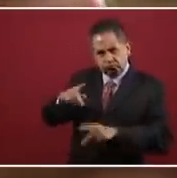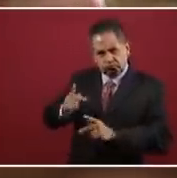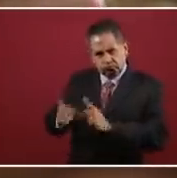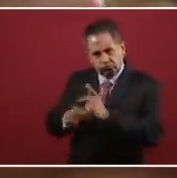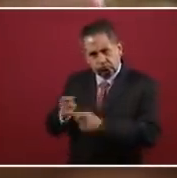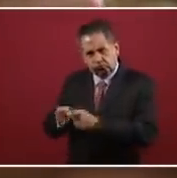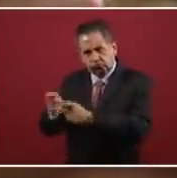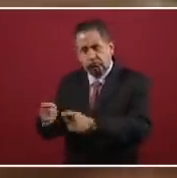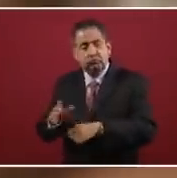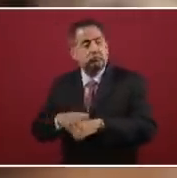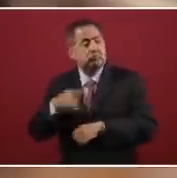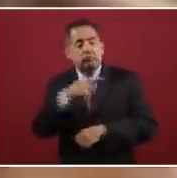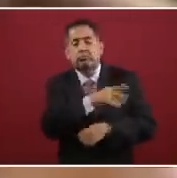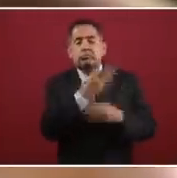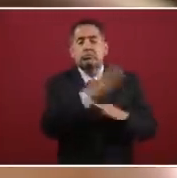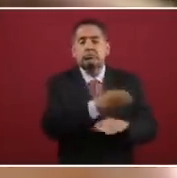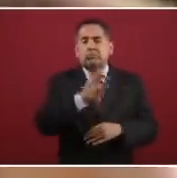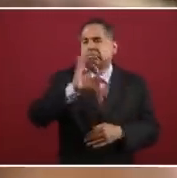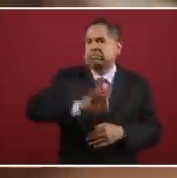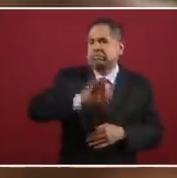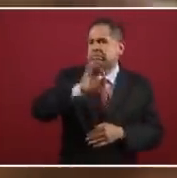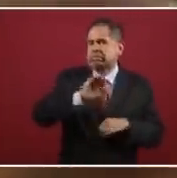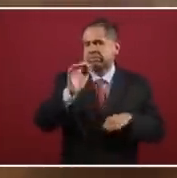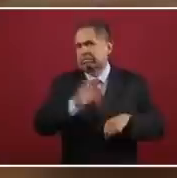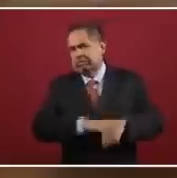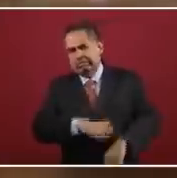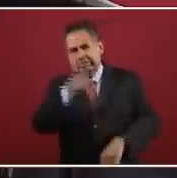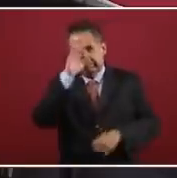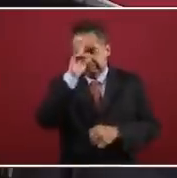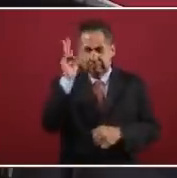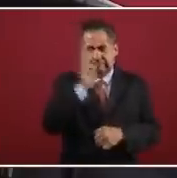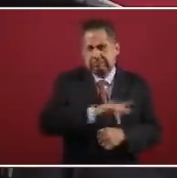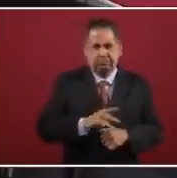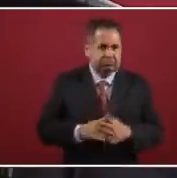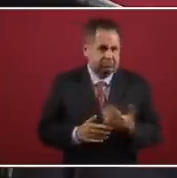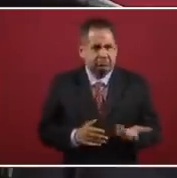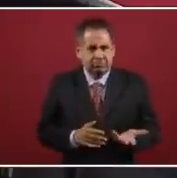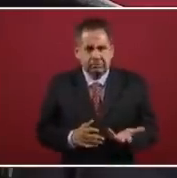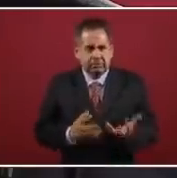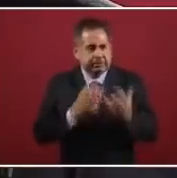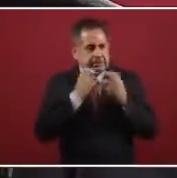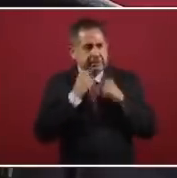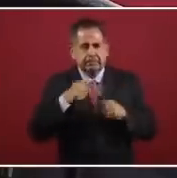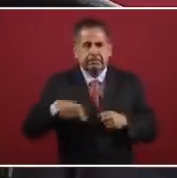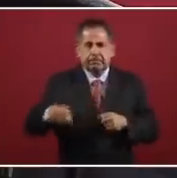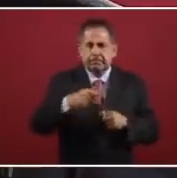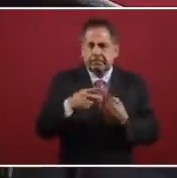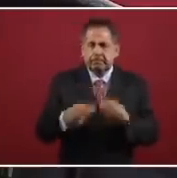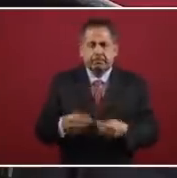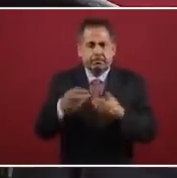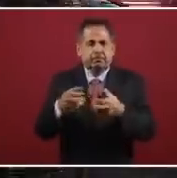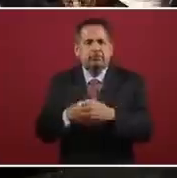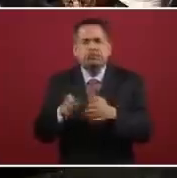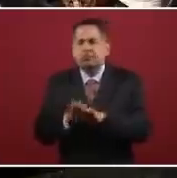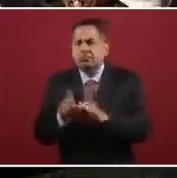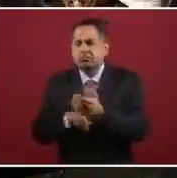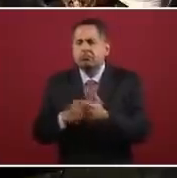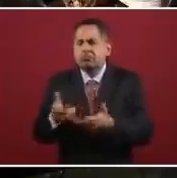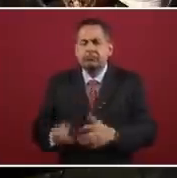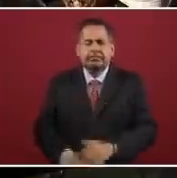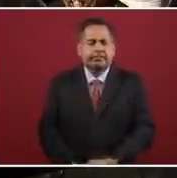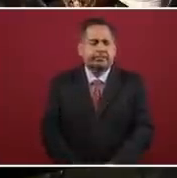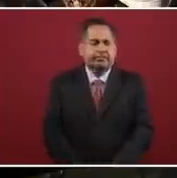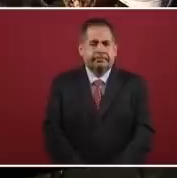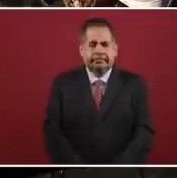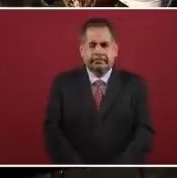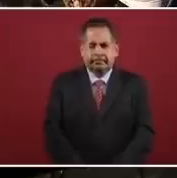altas tasas de interés, y de veras es una frustración para estos pequeños comerciantes? Muy bien.